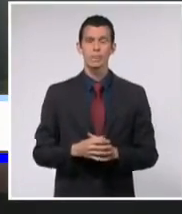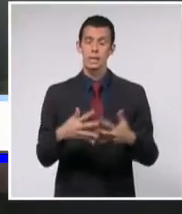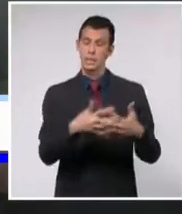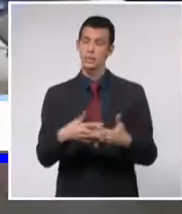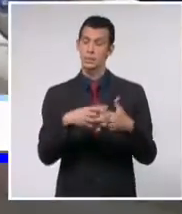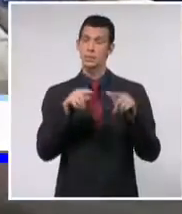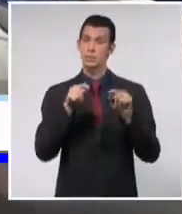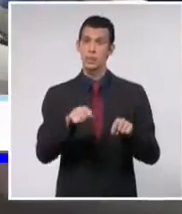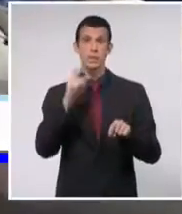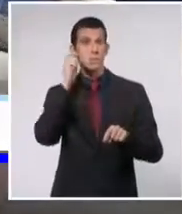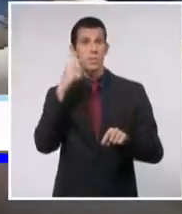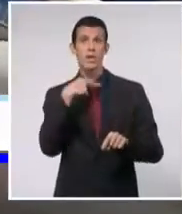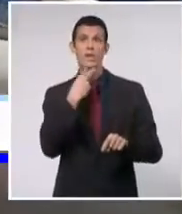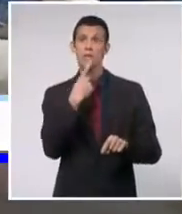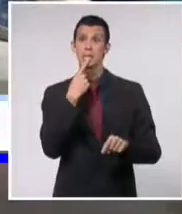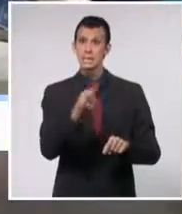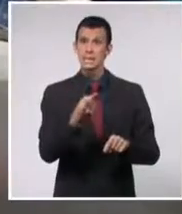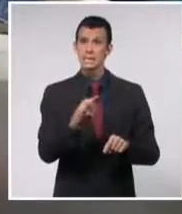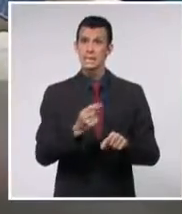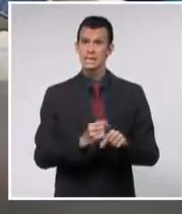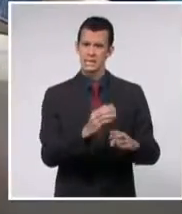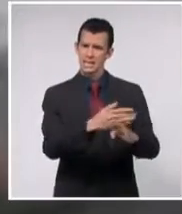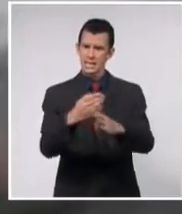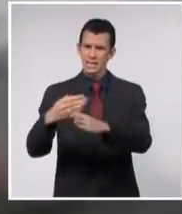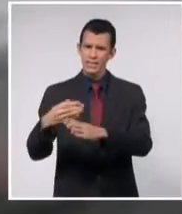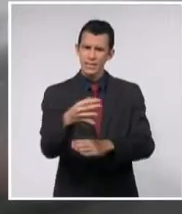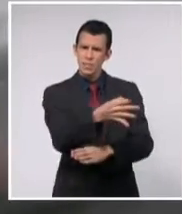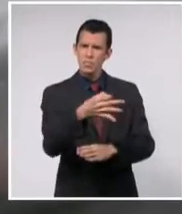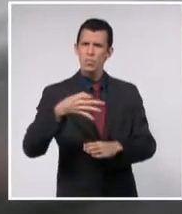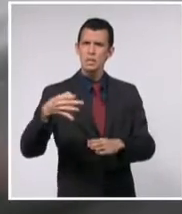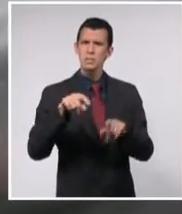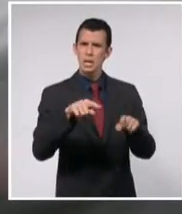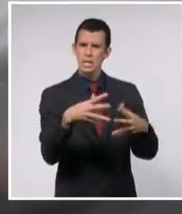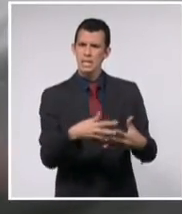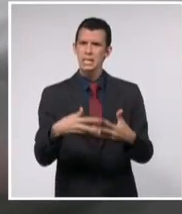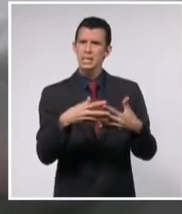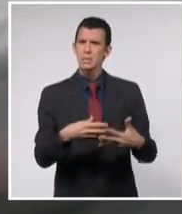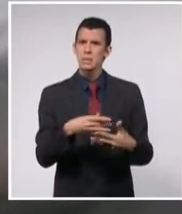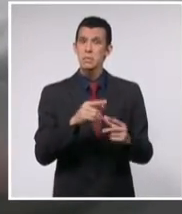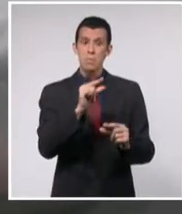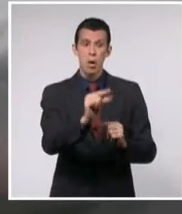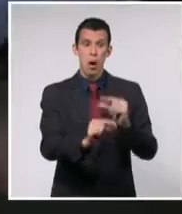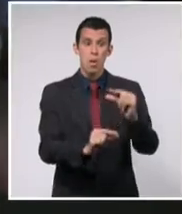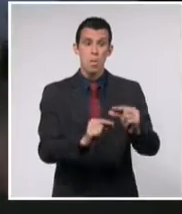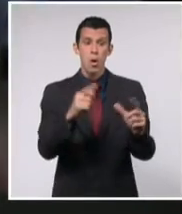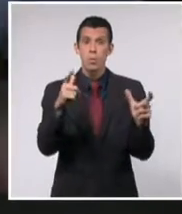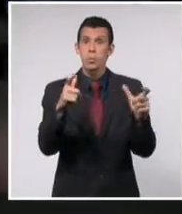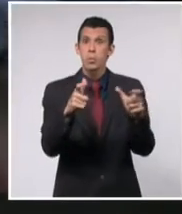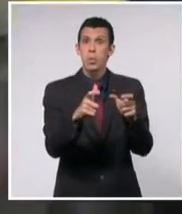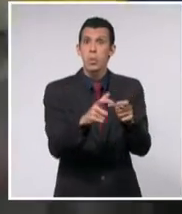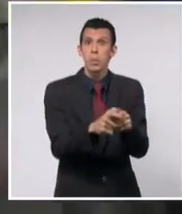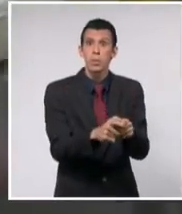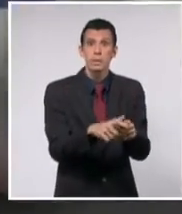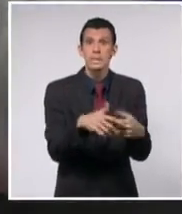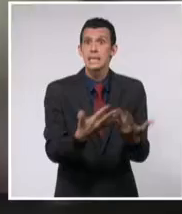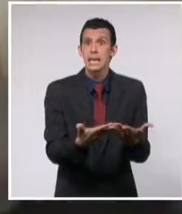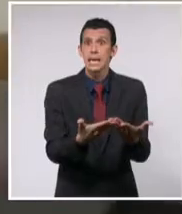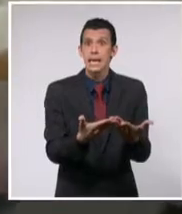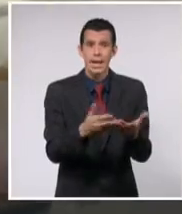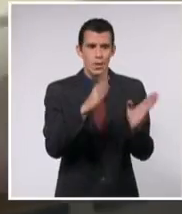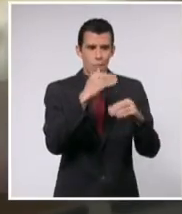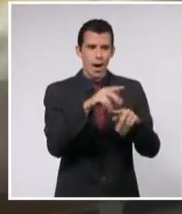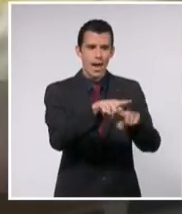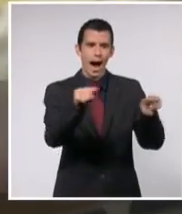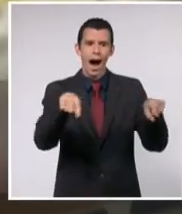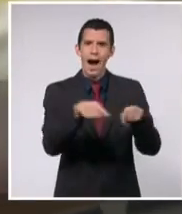de Florida, Texas, Arizona y California se quedan sin camas de unidades de cuidados intensivos a